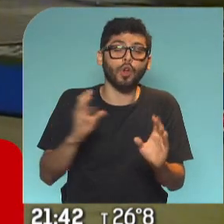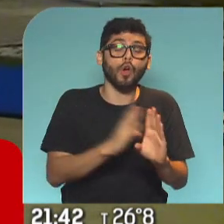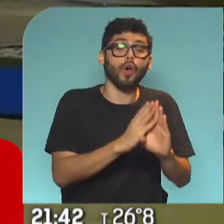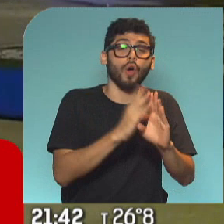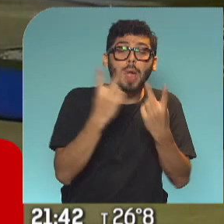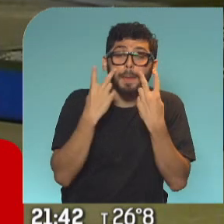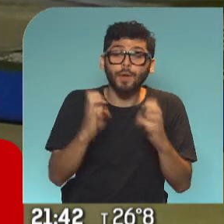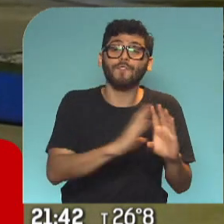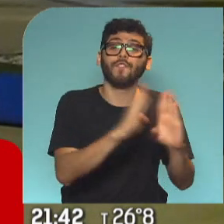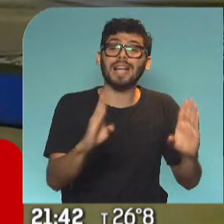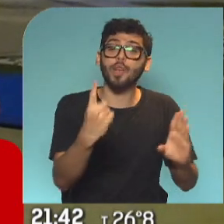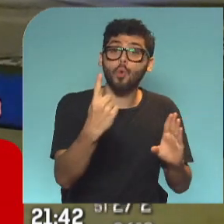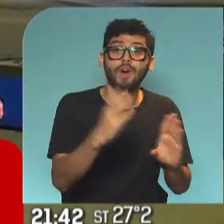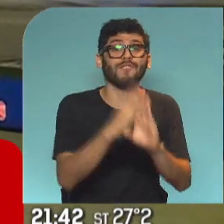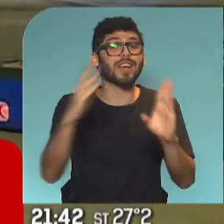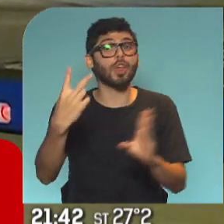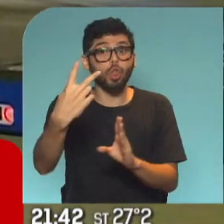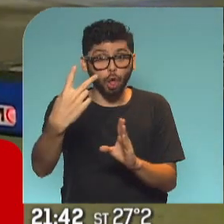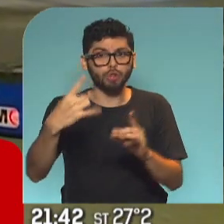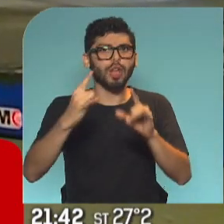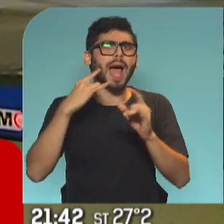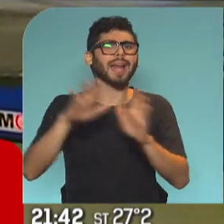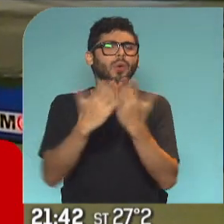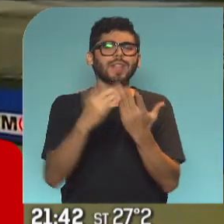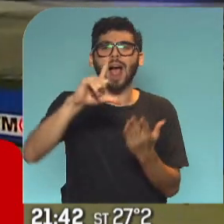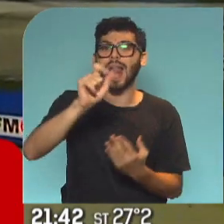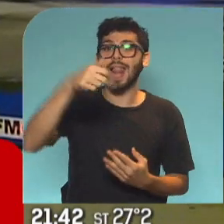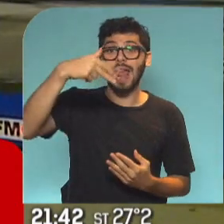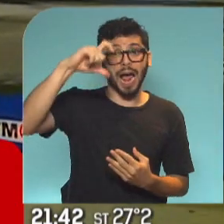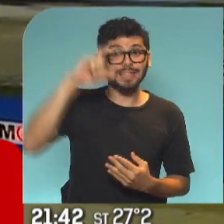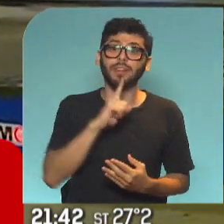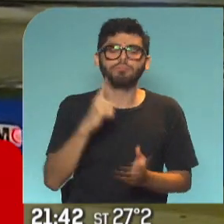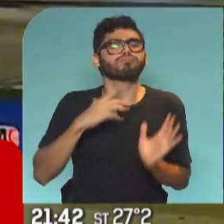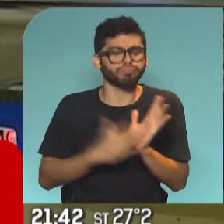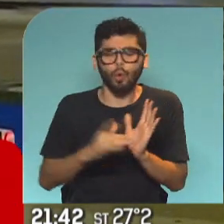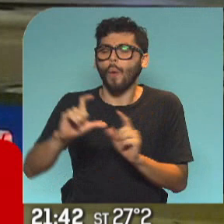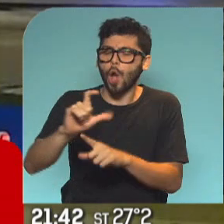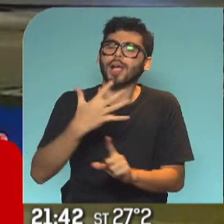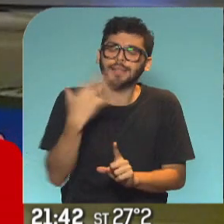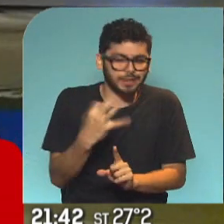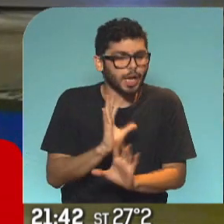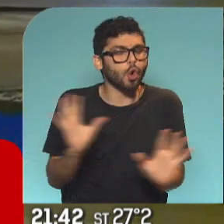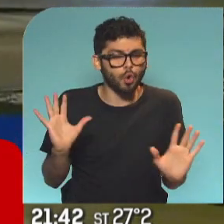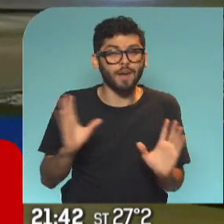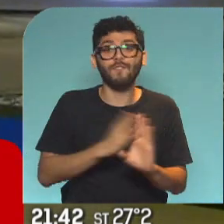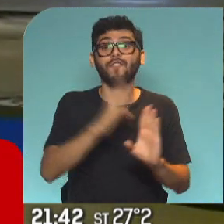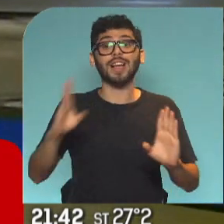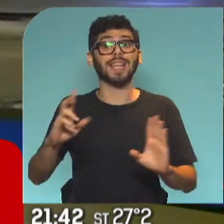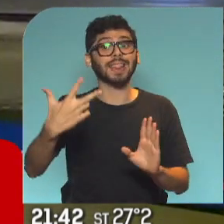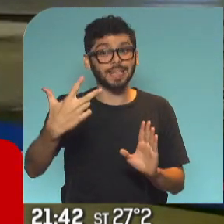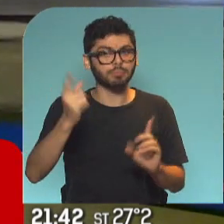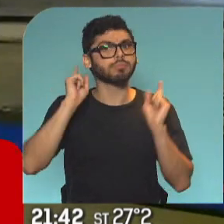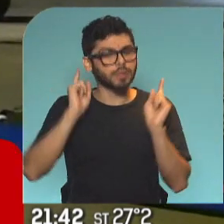2, publicados en la revista médica The Lancet, demostraron que esta vacuna es segura, es eficaz. Los ensayos de fase 3 también